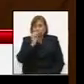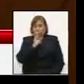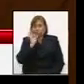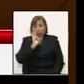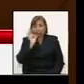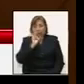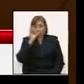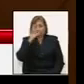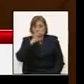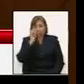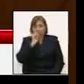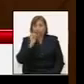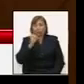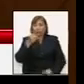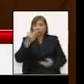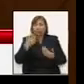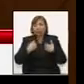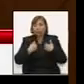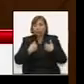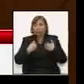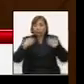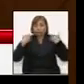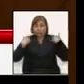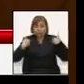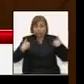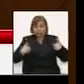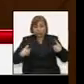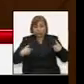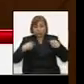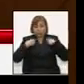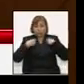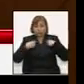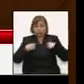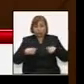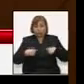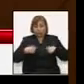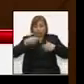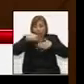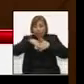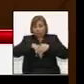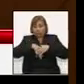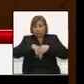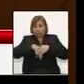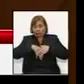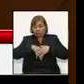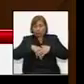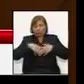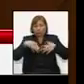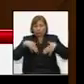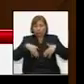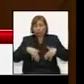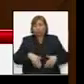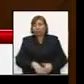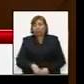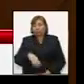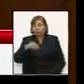ve visiblemente, pero los chalecos, lo llamamos chalecos, chaleco tipo viril, chaleco interno, que lo tengo debajo del polo.